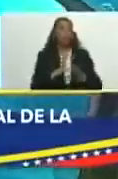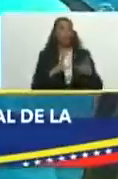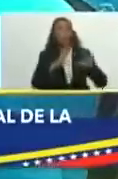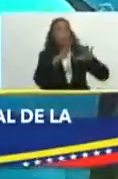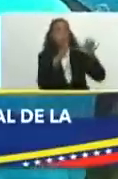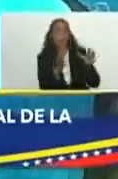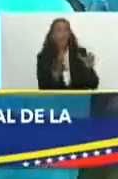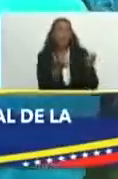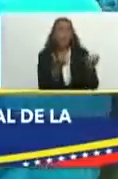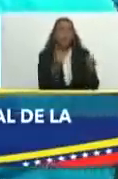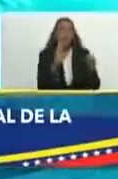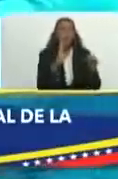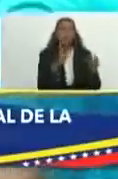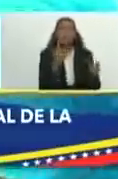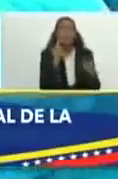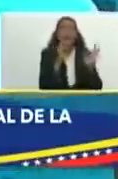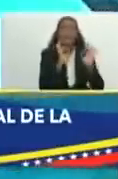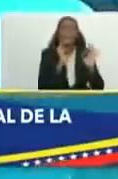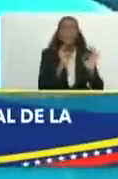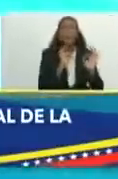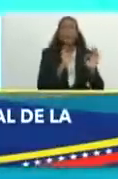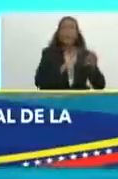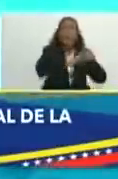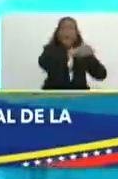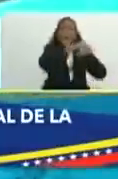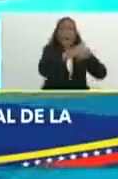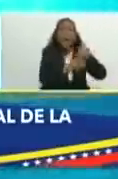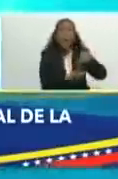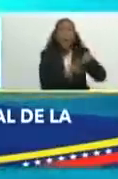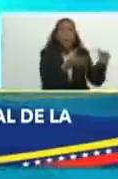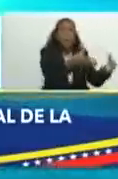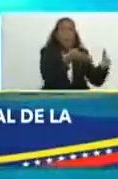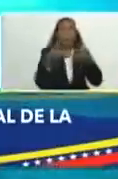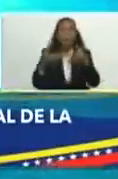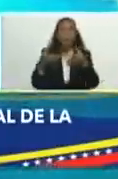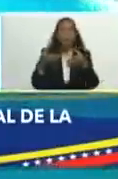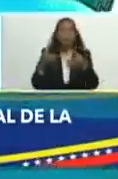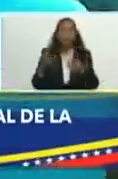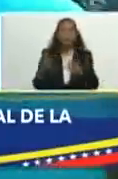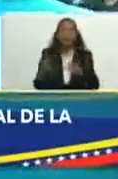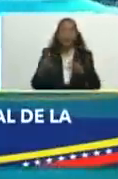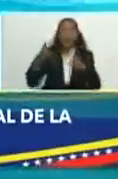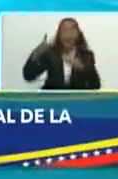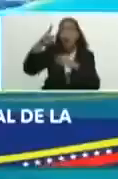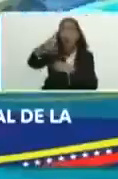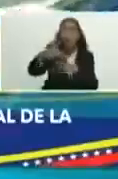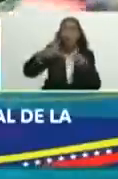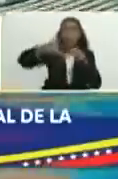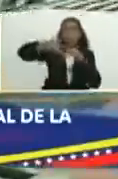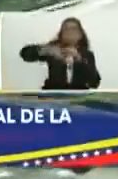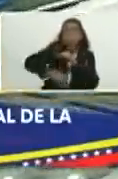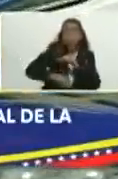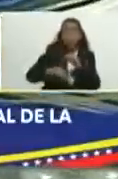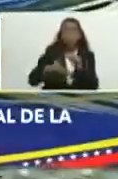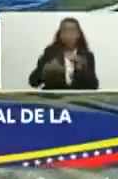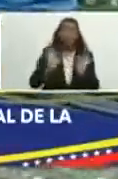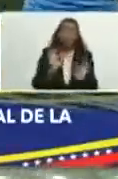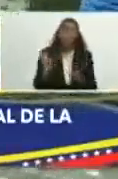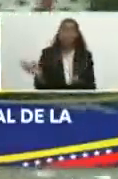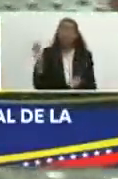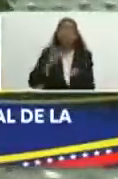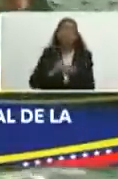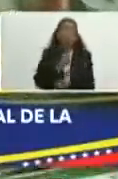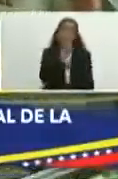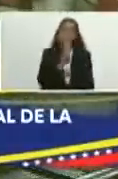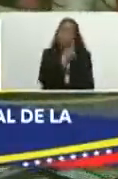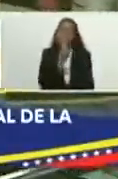escrapeado. ¿Qué es el escrapeado? Elimina el caucho de la línea de producción, lo corta para que ese caucho no pueda